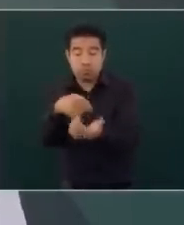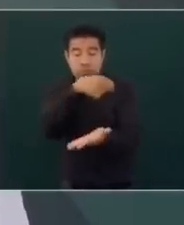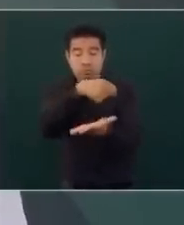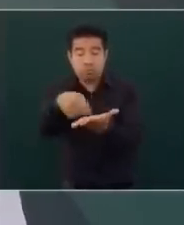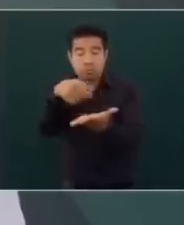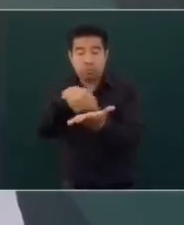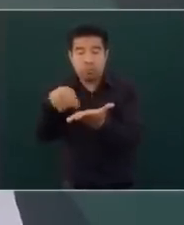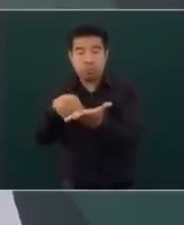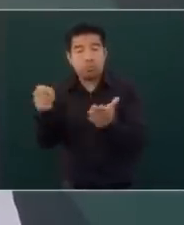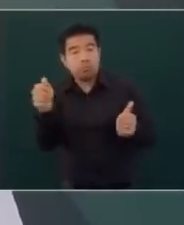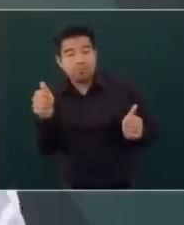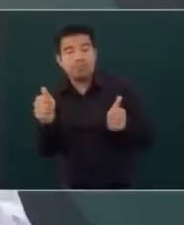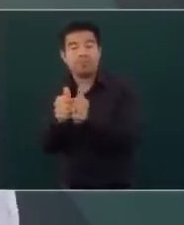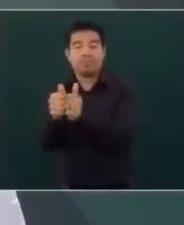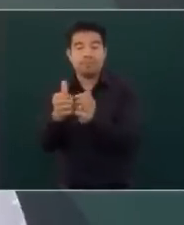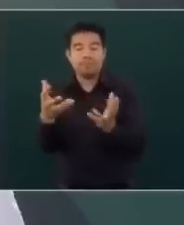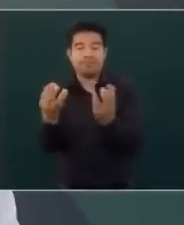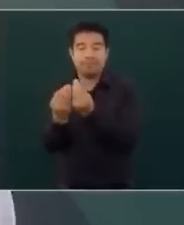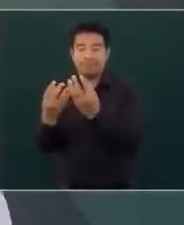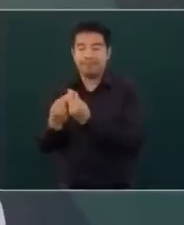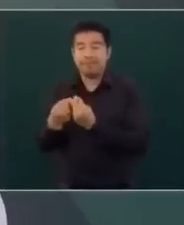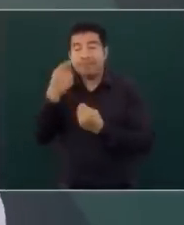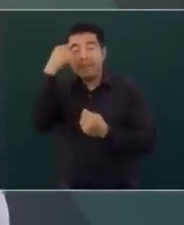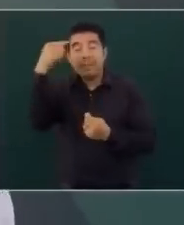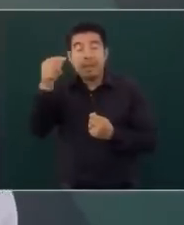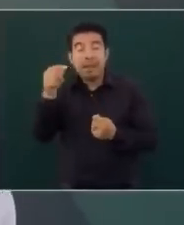escritores, al servicio